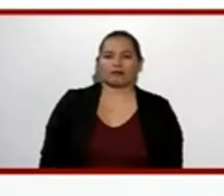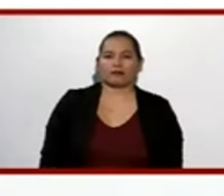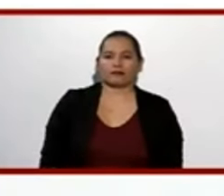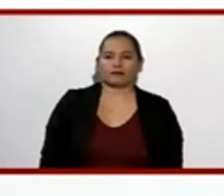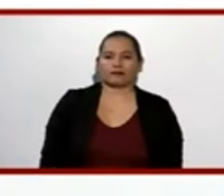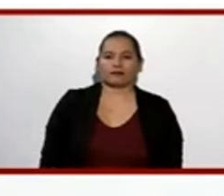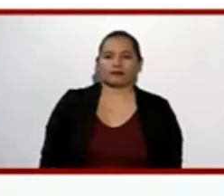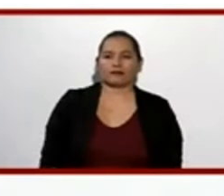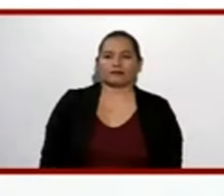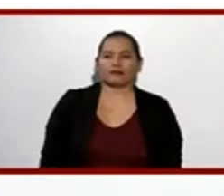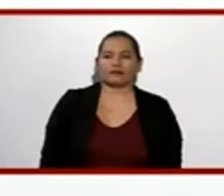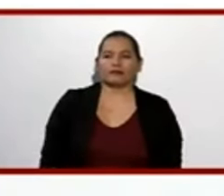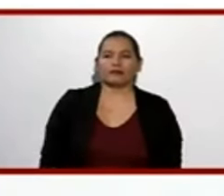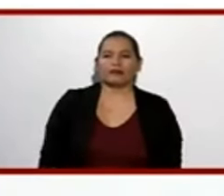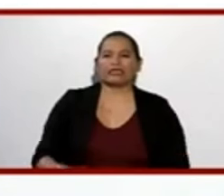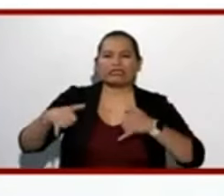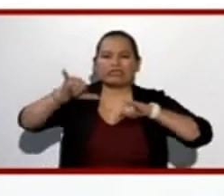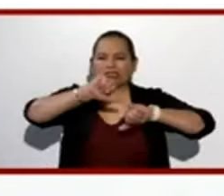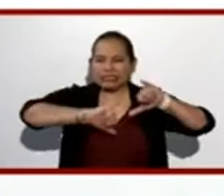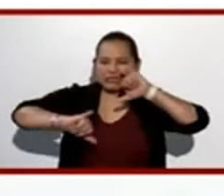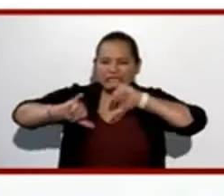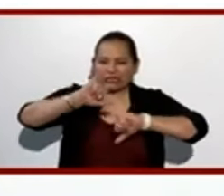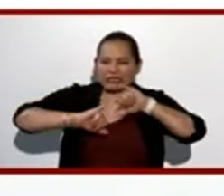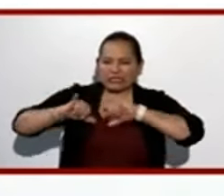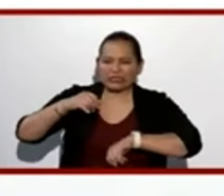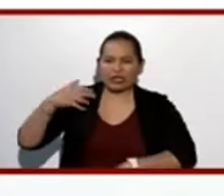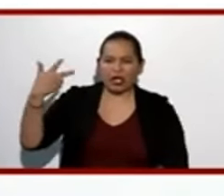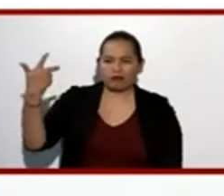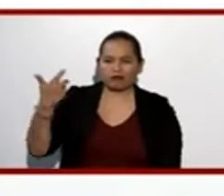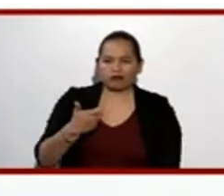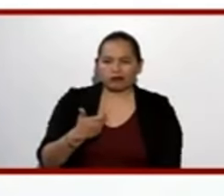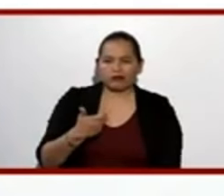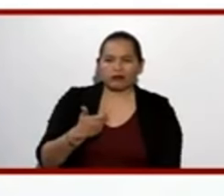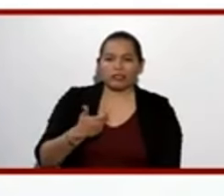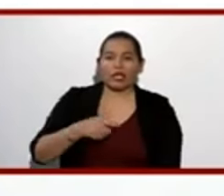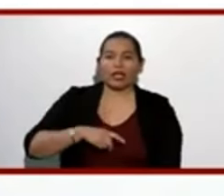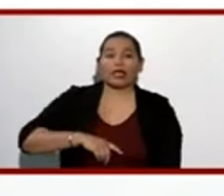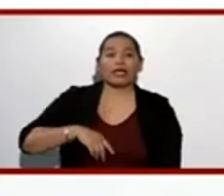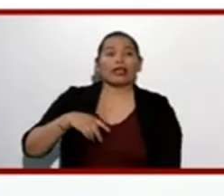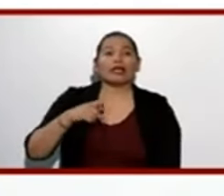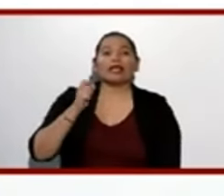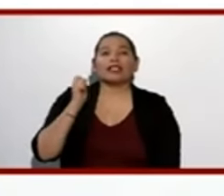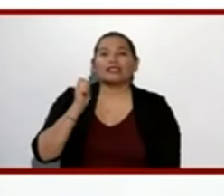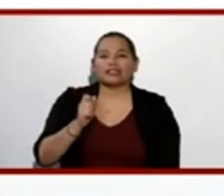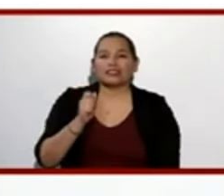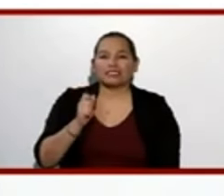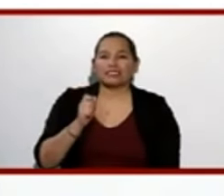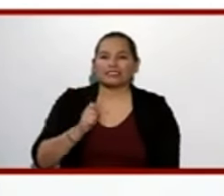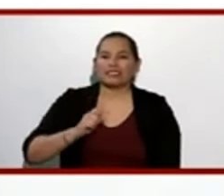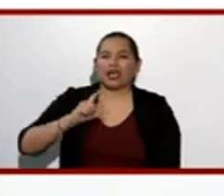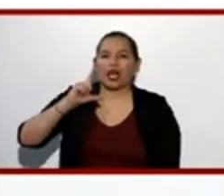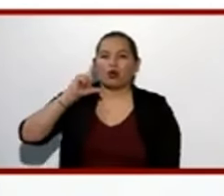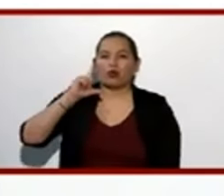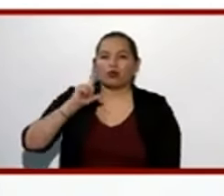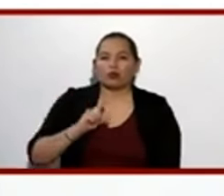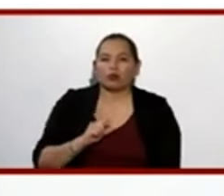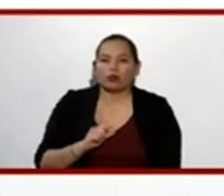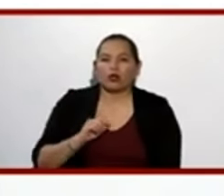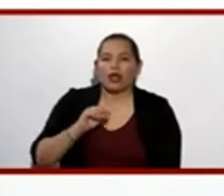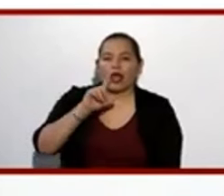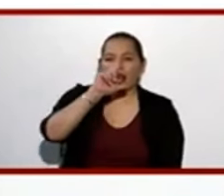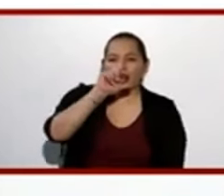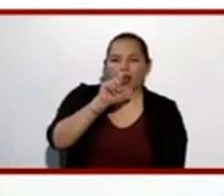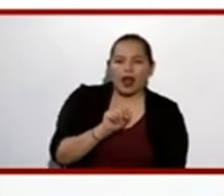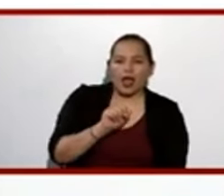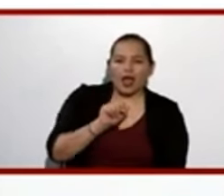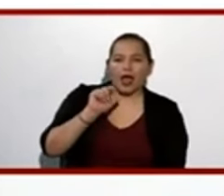que es un químico que disminuye la libido. Así se dice, ¿verdad, maestra? La libido, no el líbido. Eso es